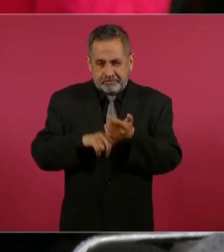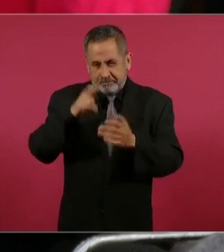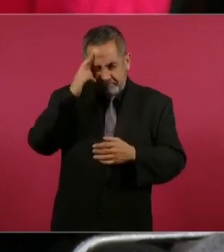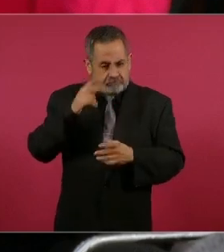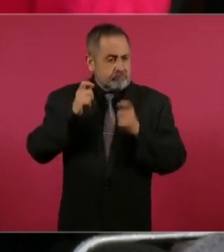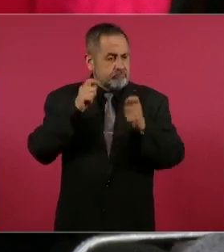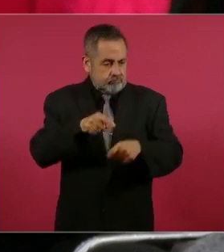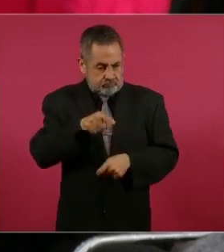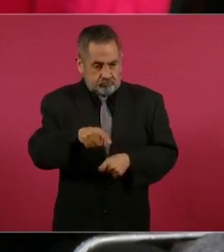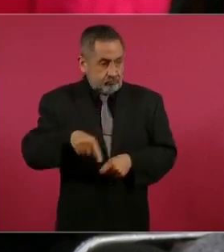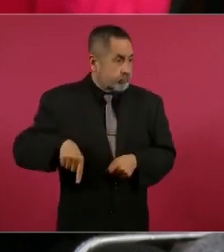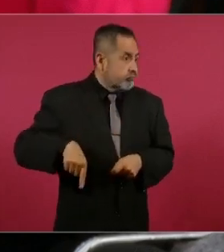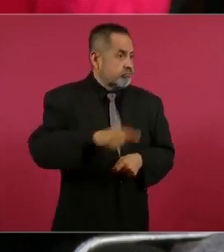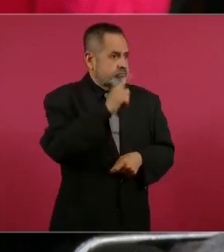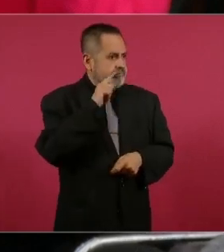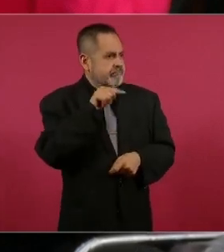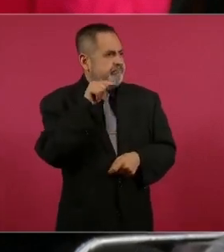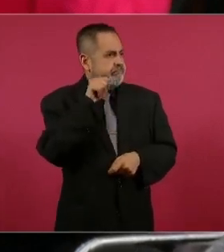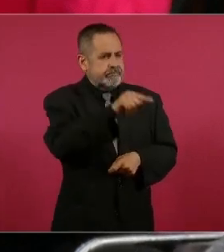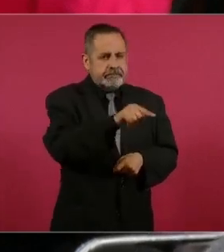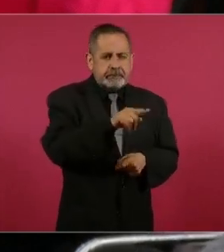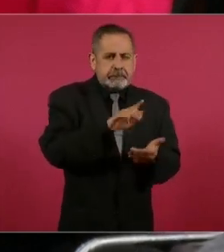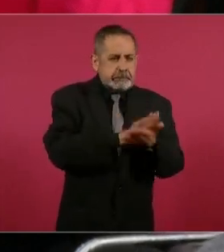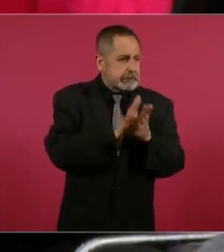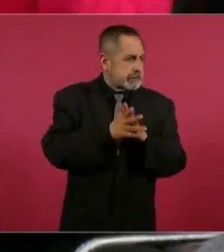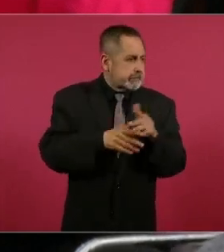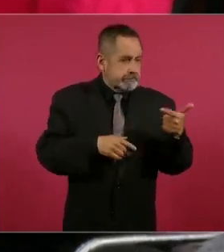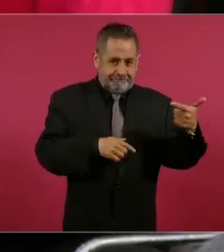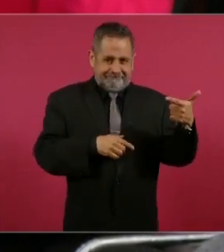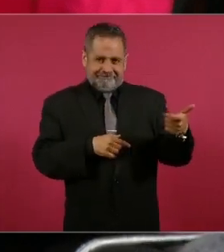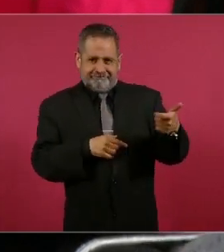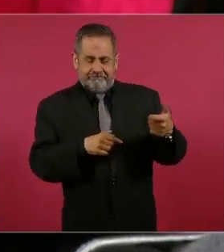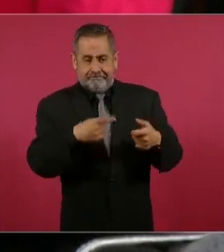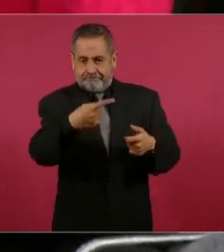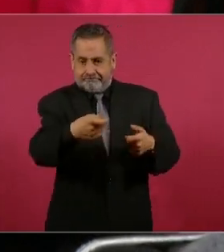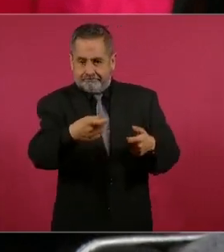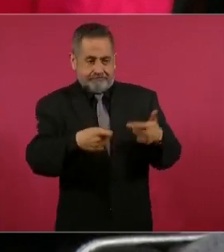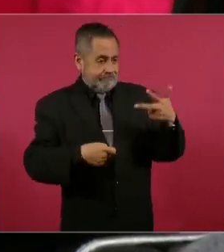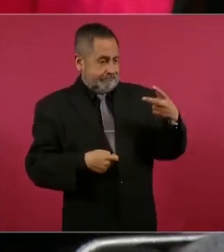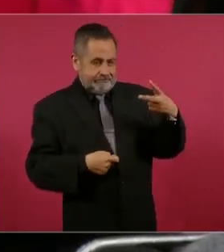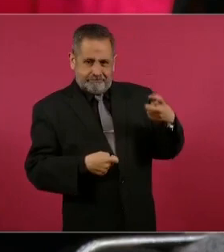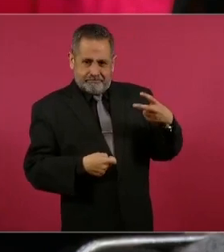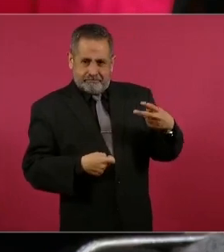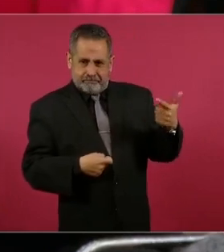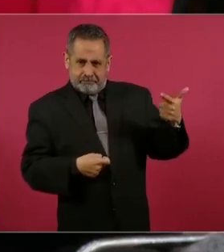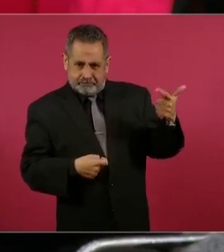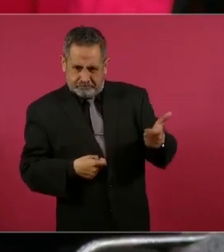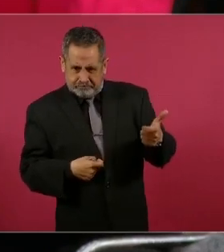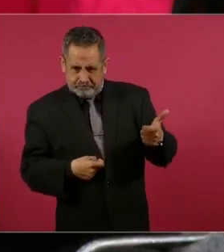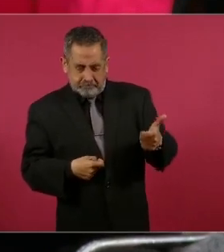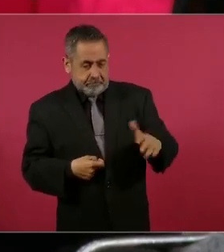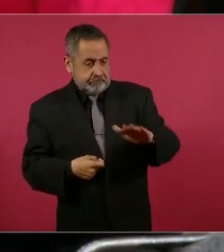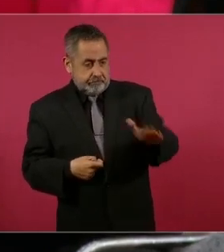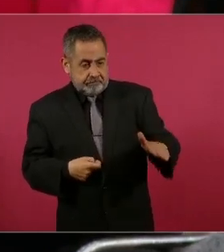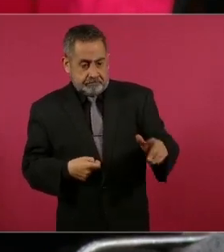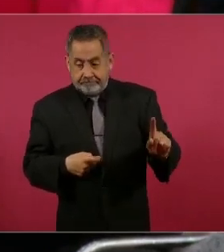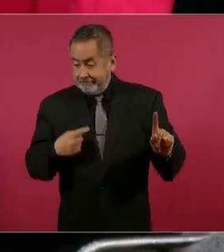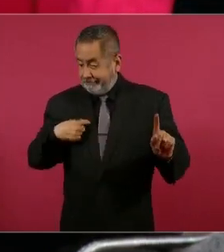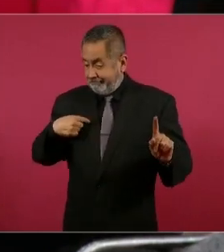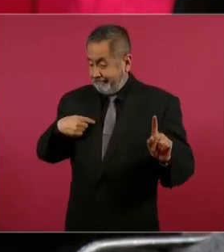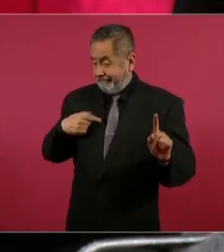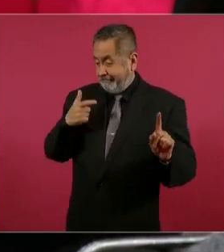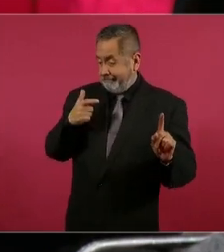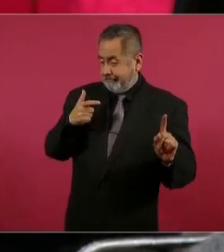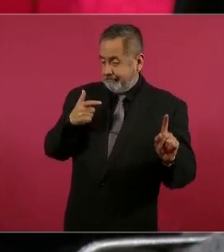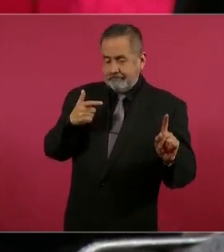para ir a rescatar, como usted lo ha señalado en este espacio, al presunto segundo tirador de Luis Donaldo